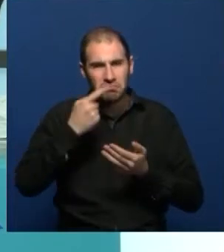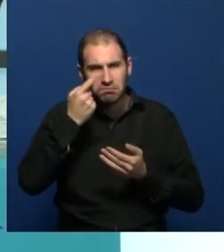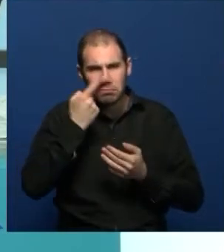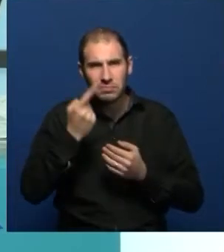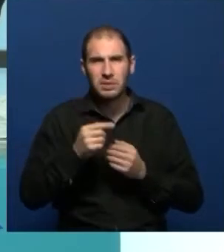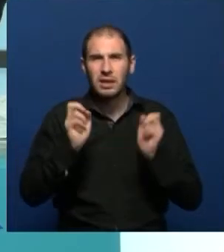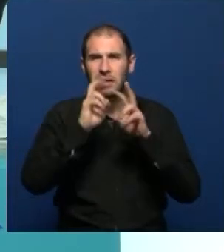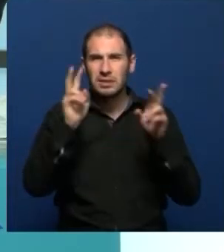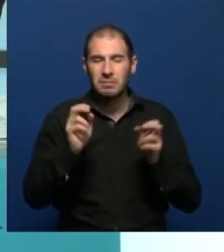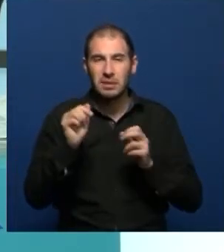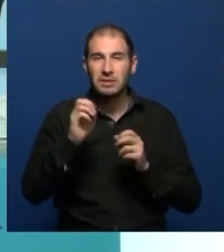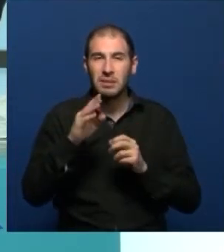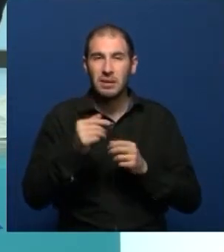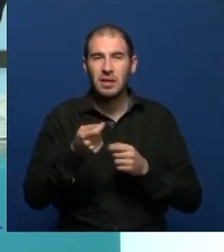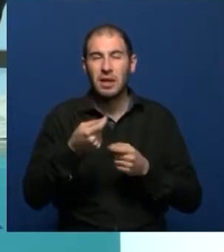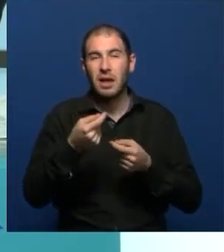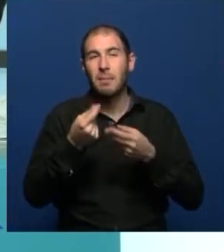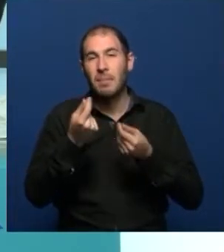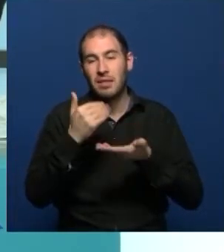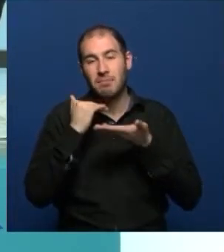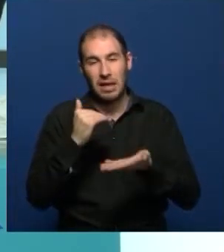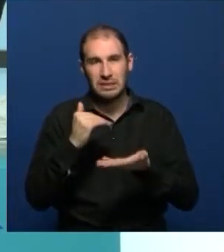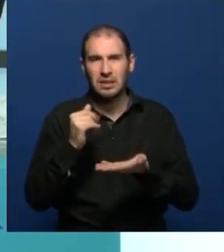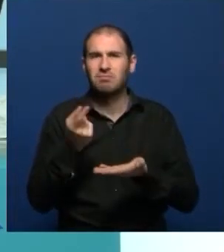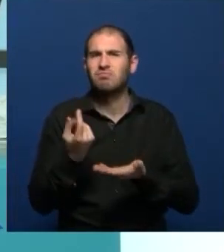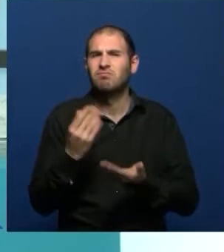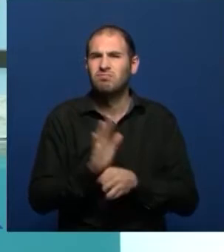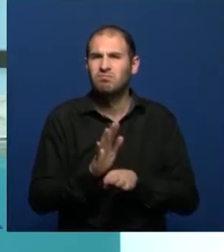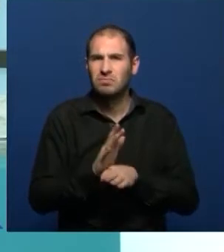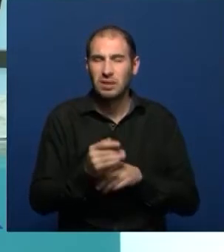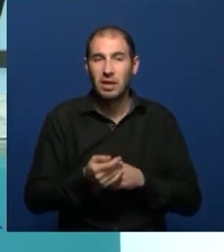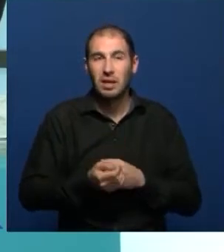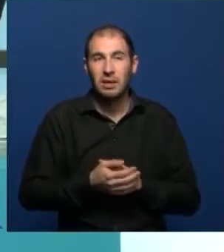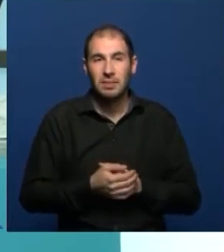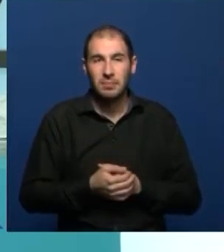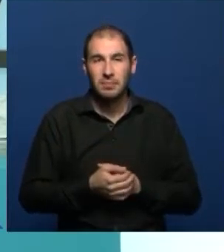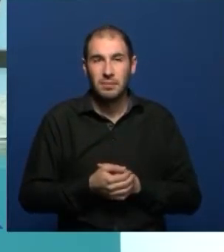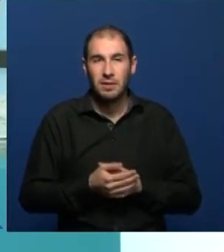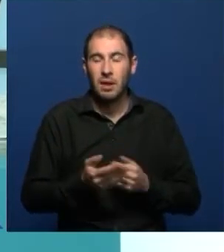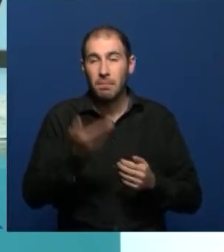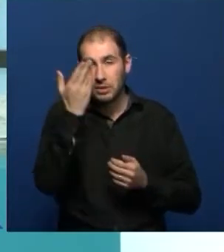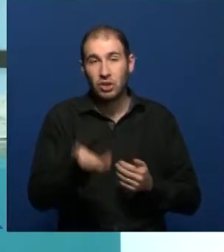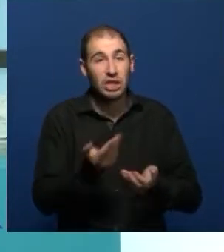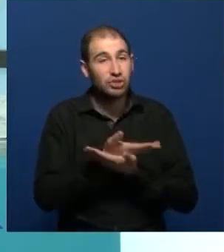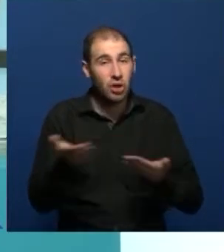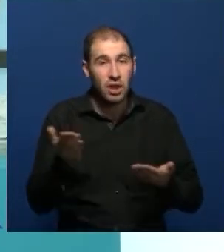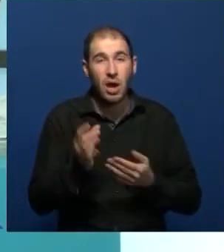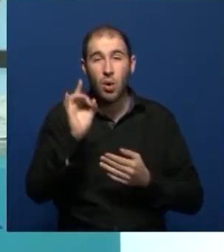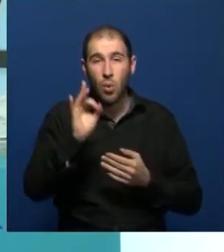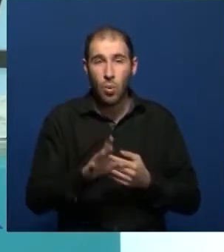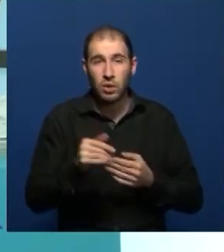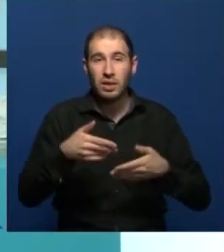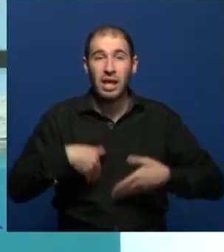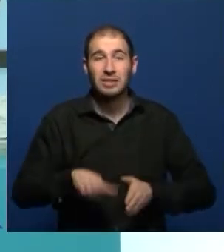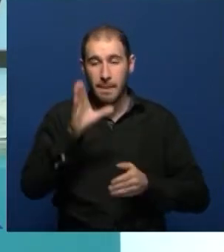en relación a lo que llaman renta básica. Es decir, que toda persona, solamente por haber